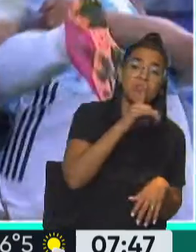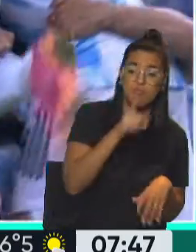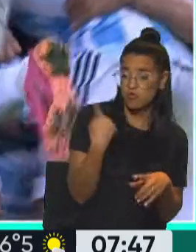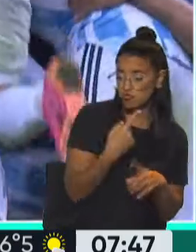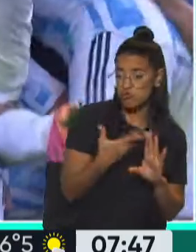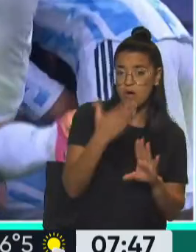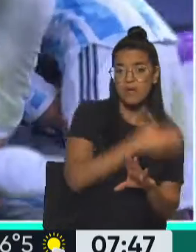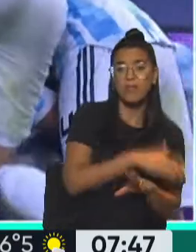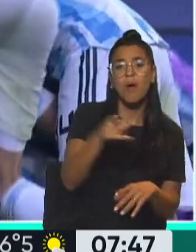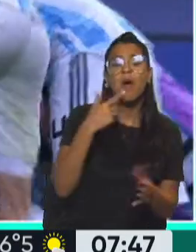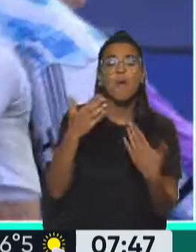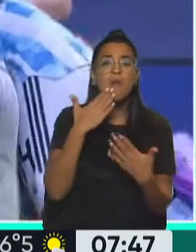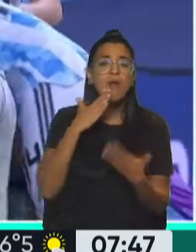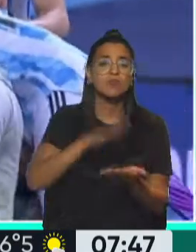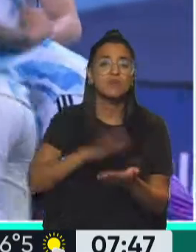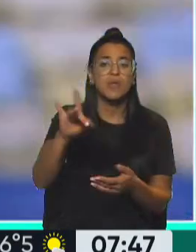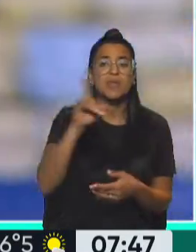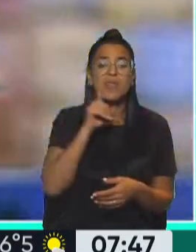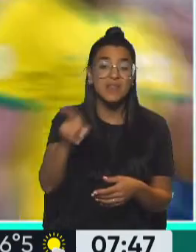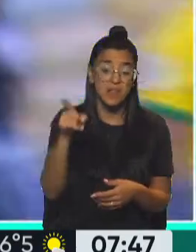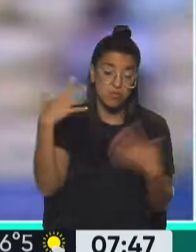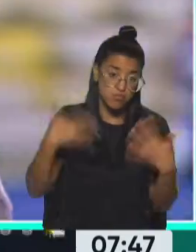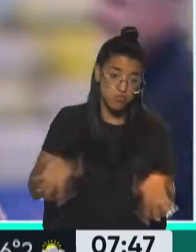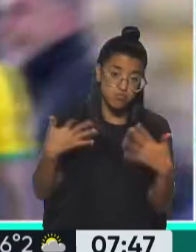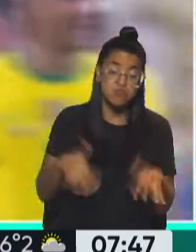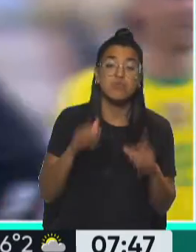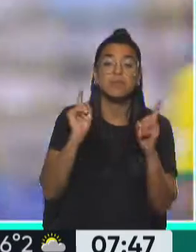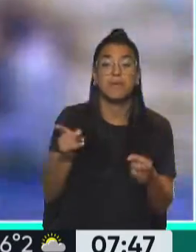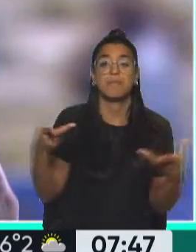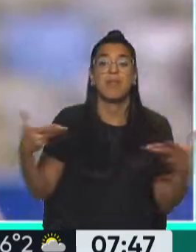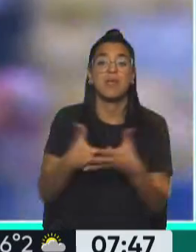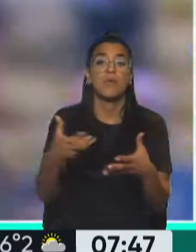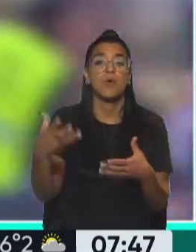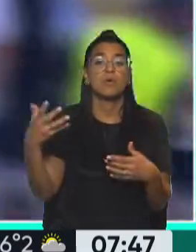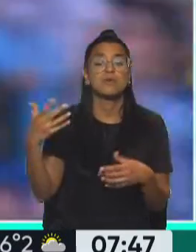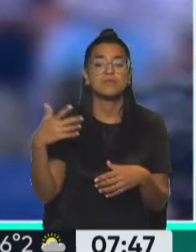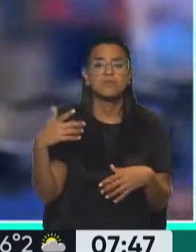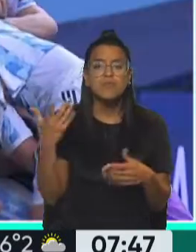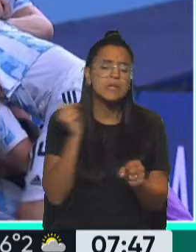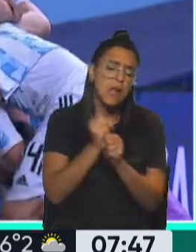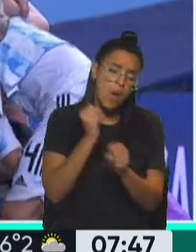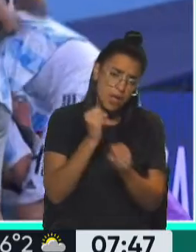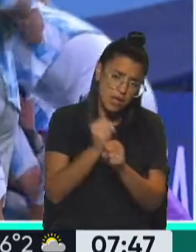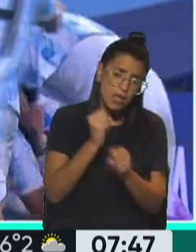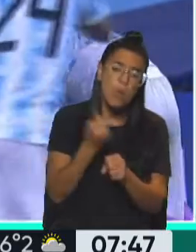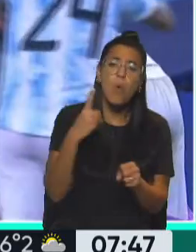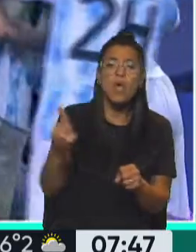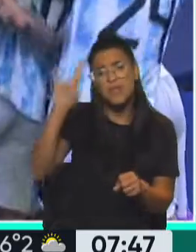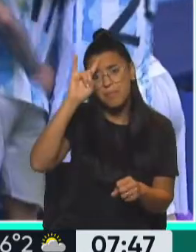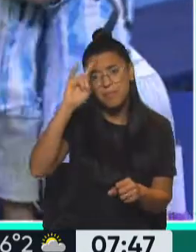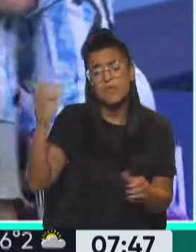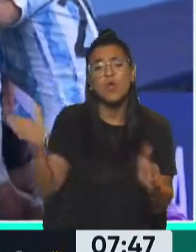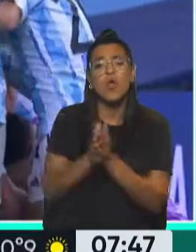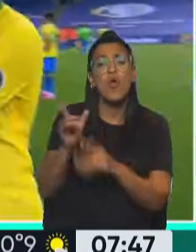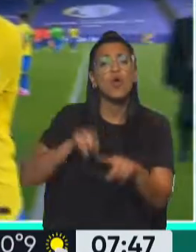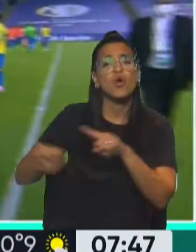antes de comenzar la entrevista estábamos hablando con él. Técnicos reconocidos que también fueron técnicos de la selección. Bueno, trabajé cuando estuve en Independiente, el